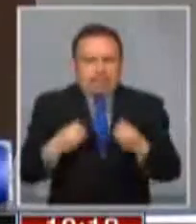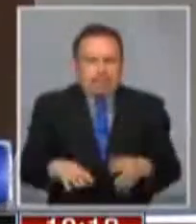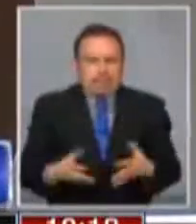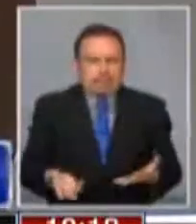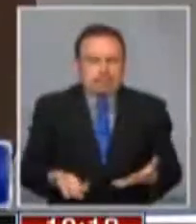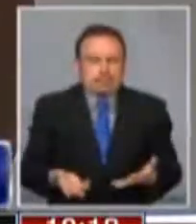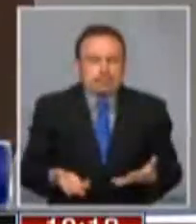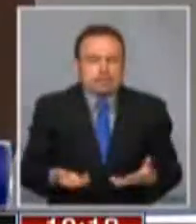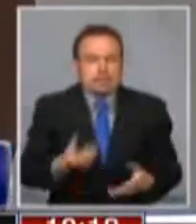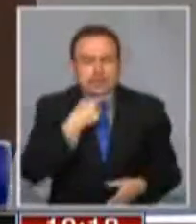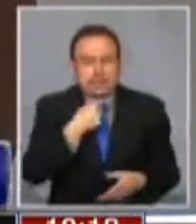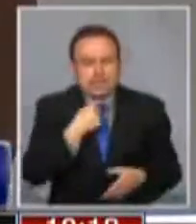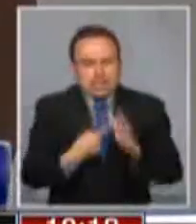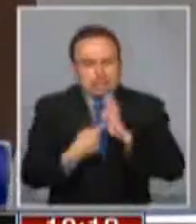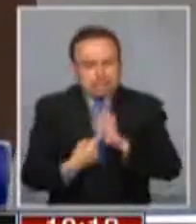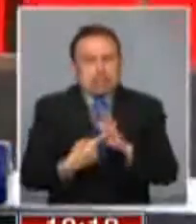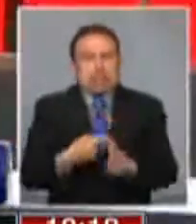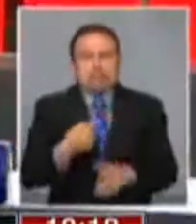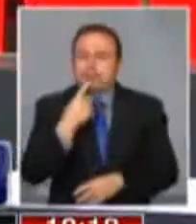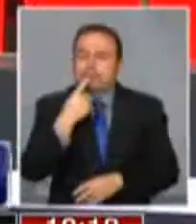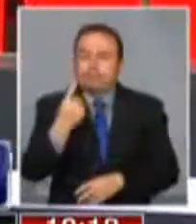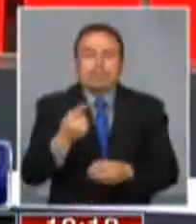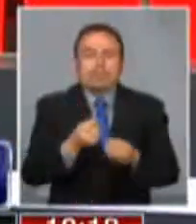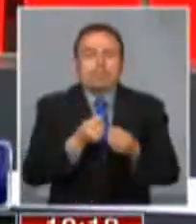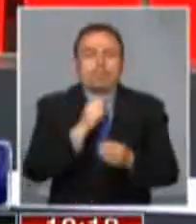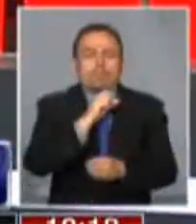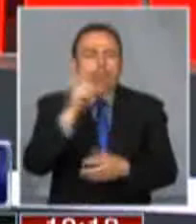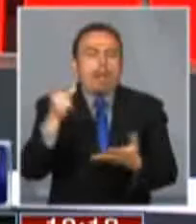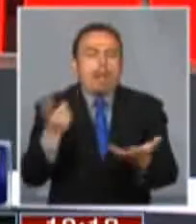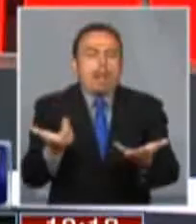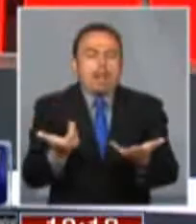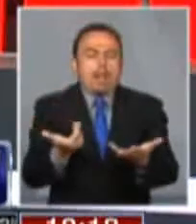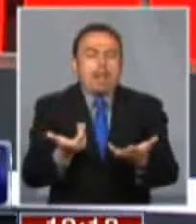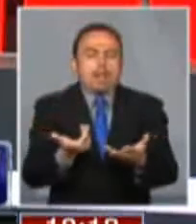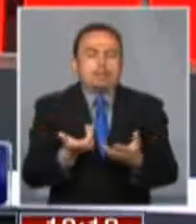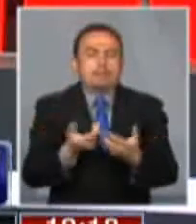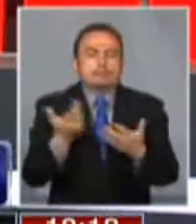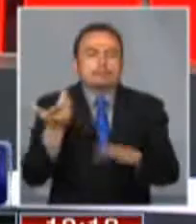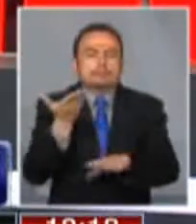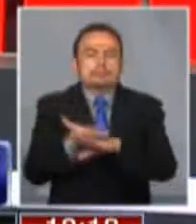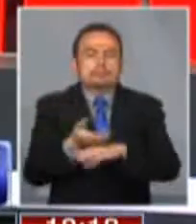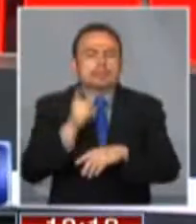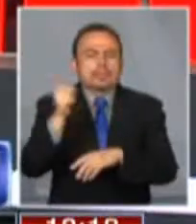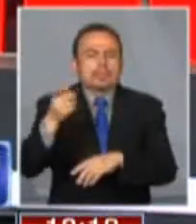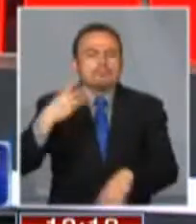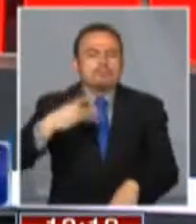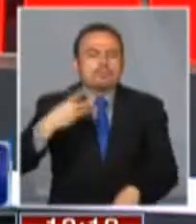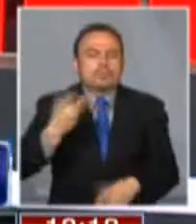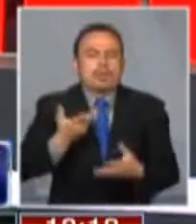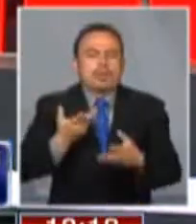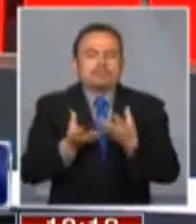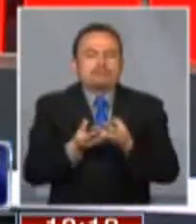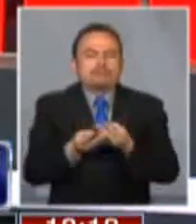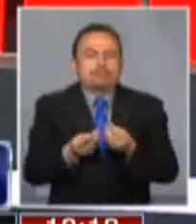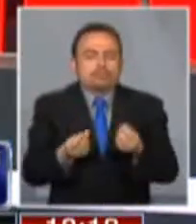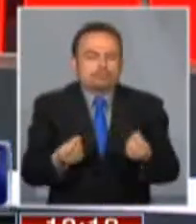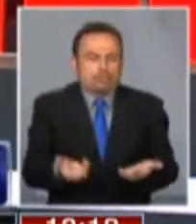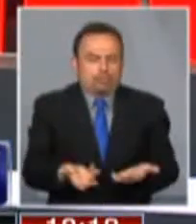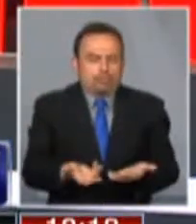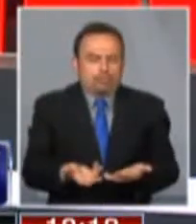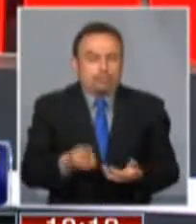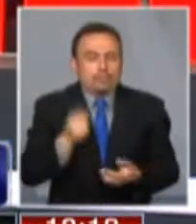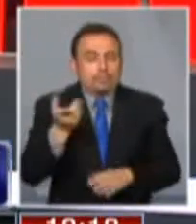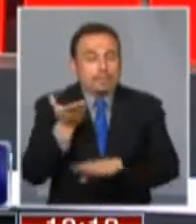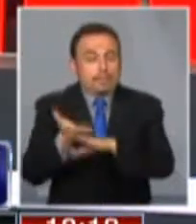y se quiere manifestar. ¿Y cuál es la fórmula? ¿Cuáles son las vías que ustedes han pedido a la municipalidad y específicamente a